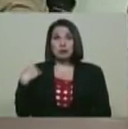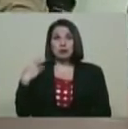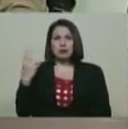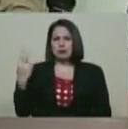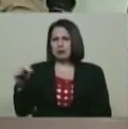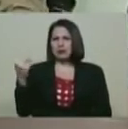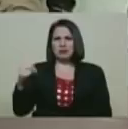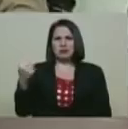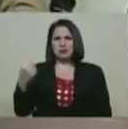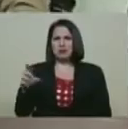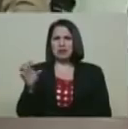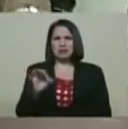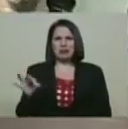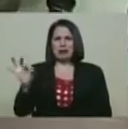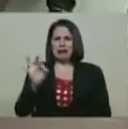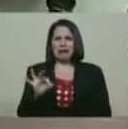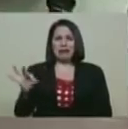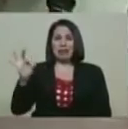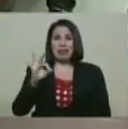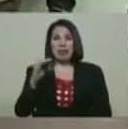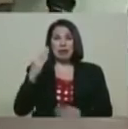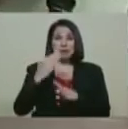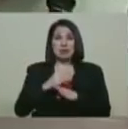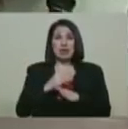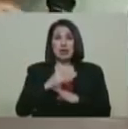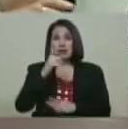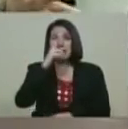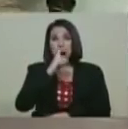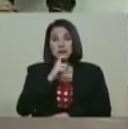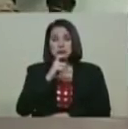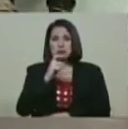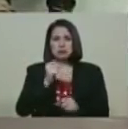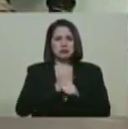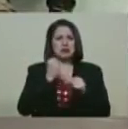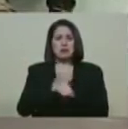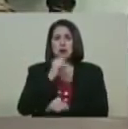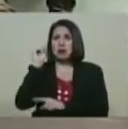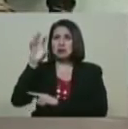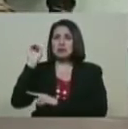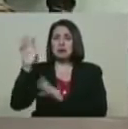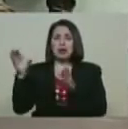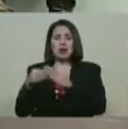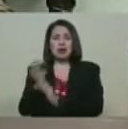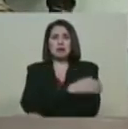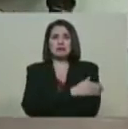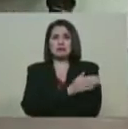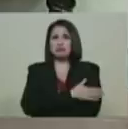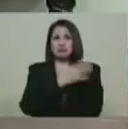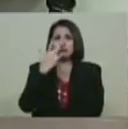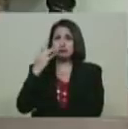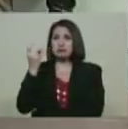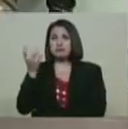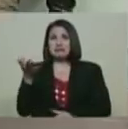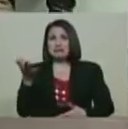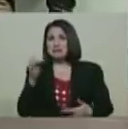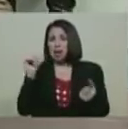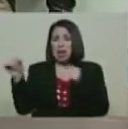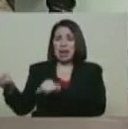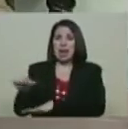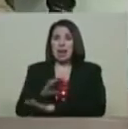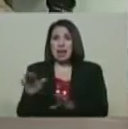ni noviembre, el año pasado, más de la mitad del año no trabajó la Asamblea Nacional Adecaburguesa. Es un fracaso